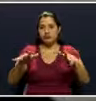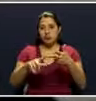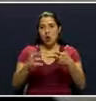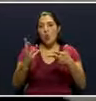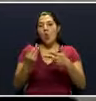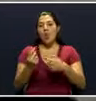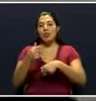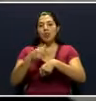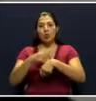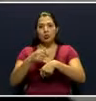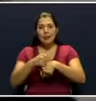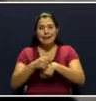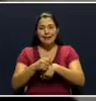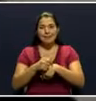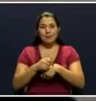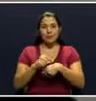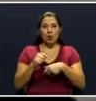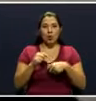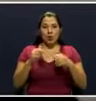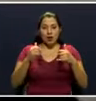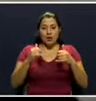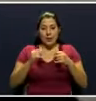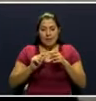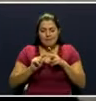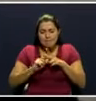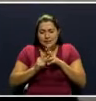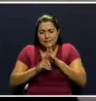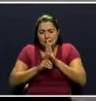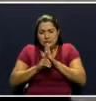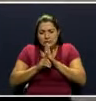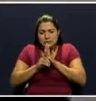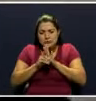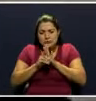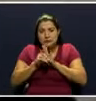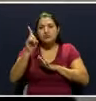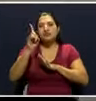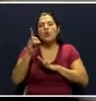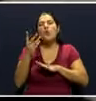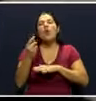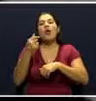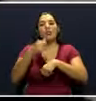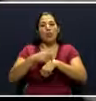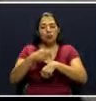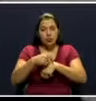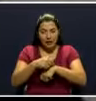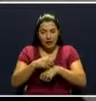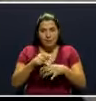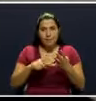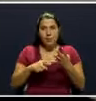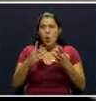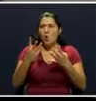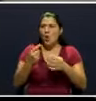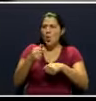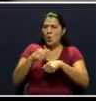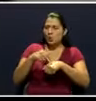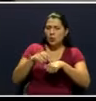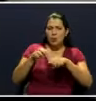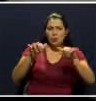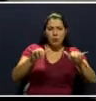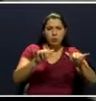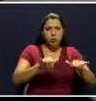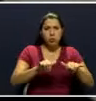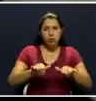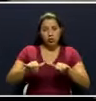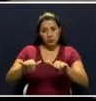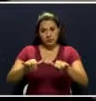de incubación, cómo son los periodos de transmisibilidad, eso con las enfermedades transmisibles, pero la epidemiología es muy amplia.